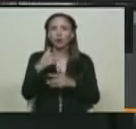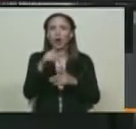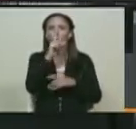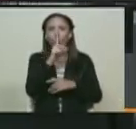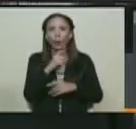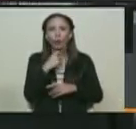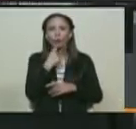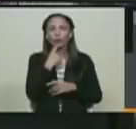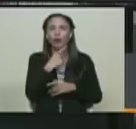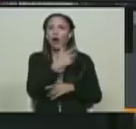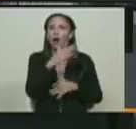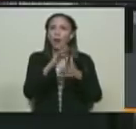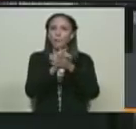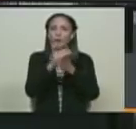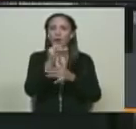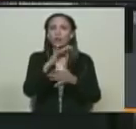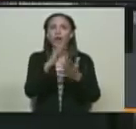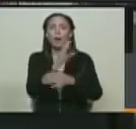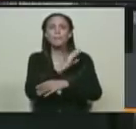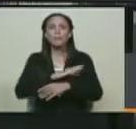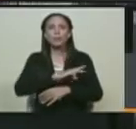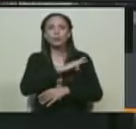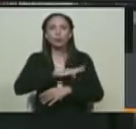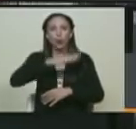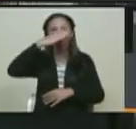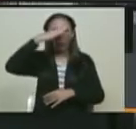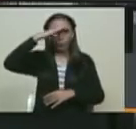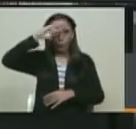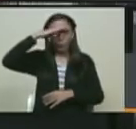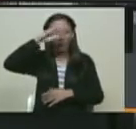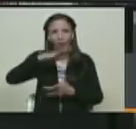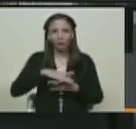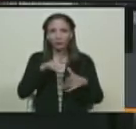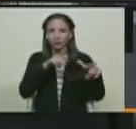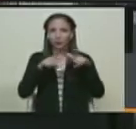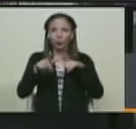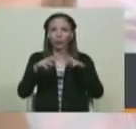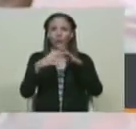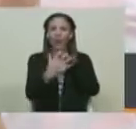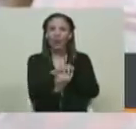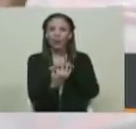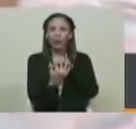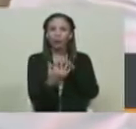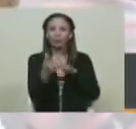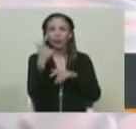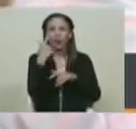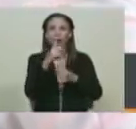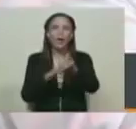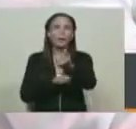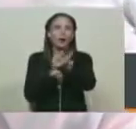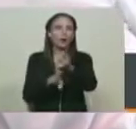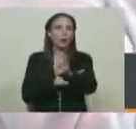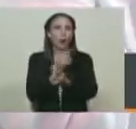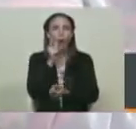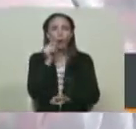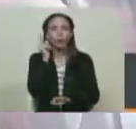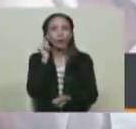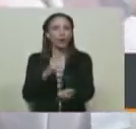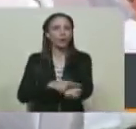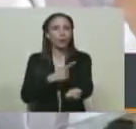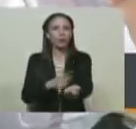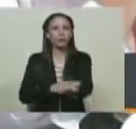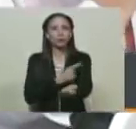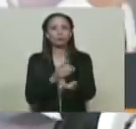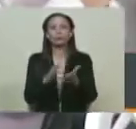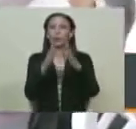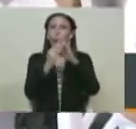Aquí están los compañeros de la misión cubana de Barrio Adentro. Hermanos y hermanas,